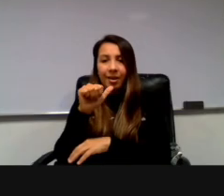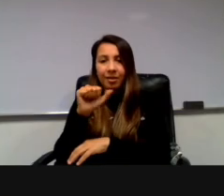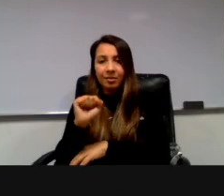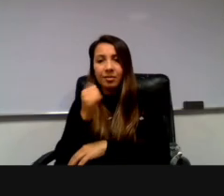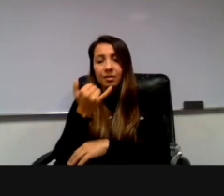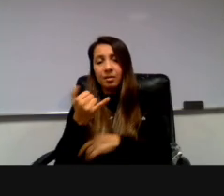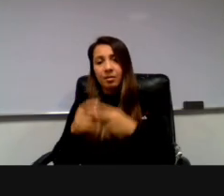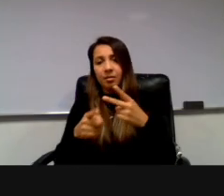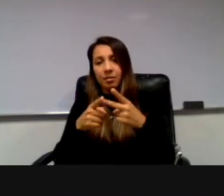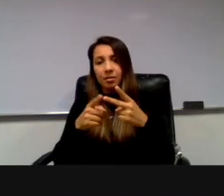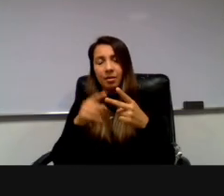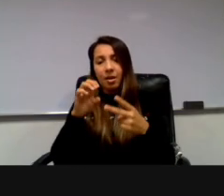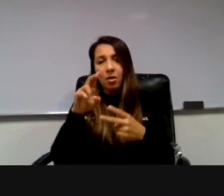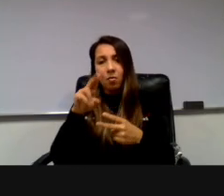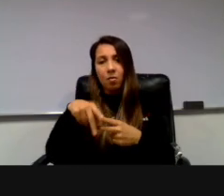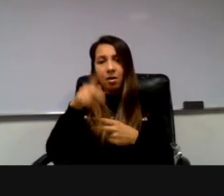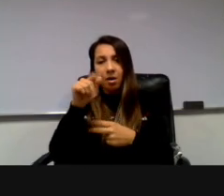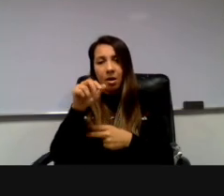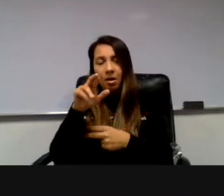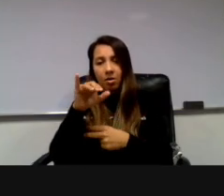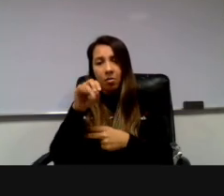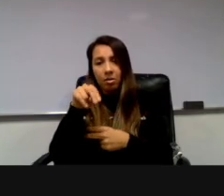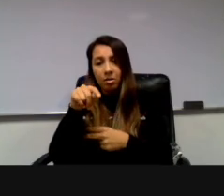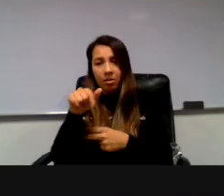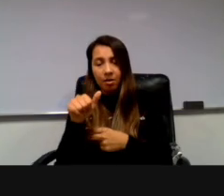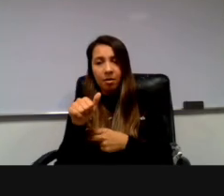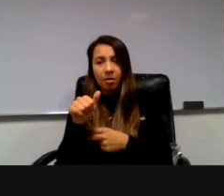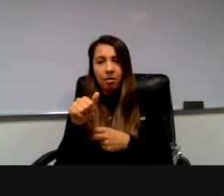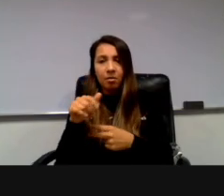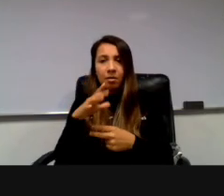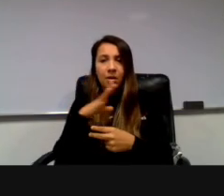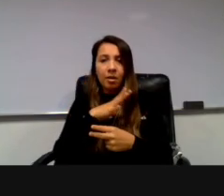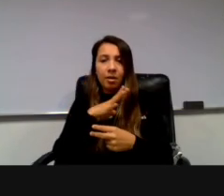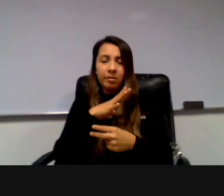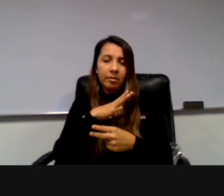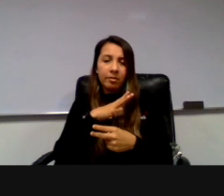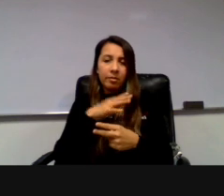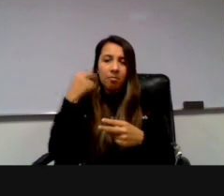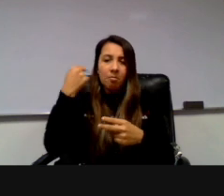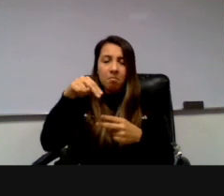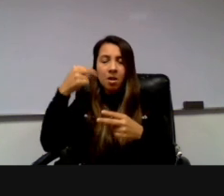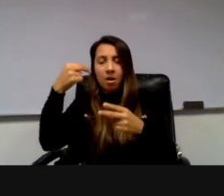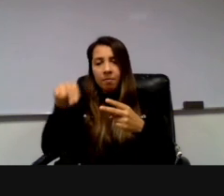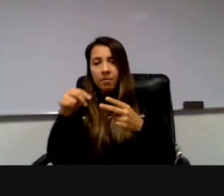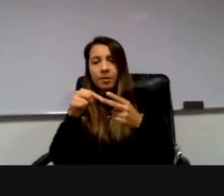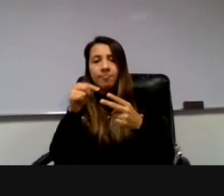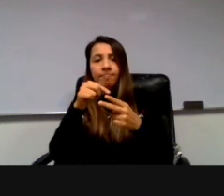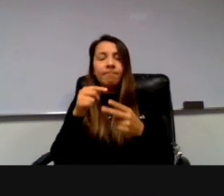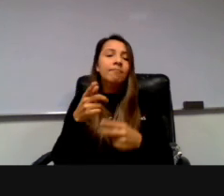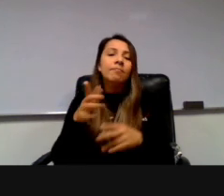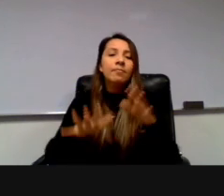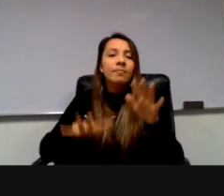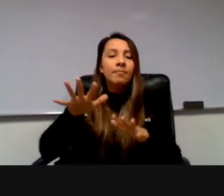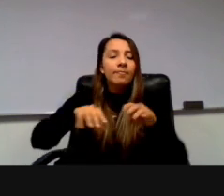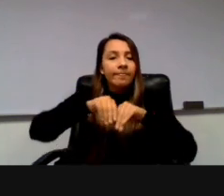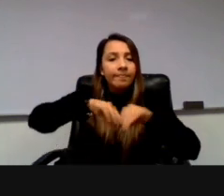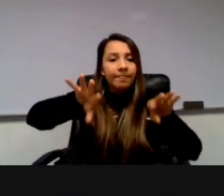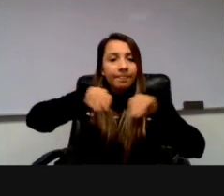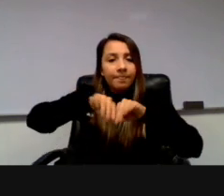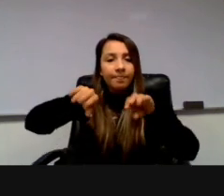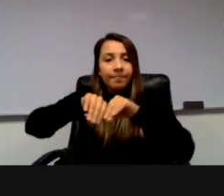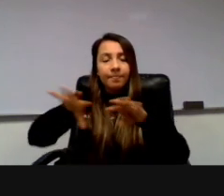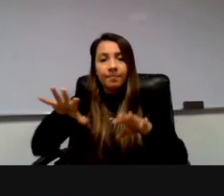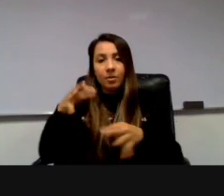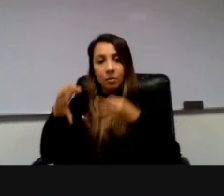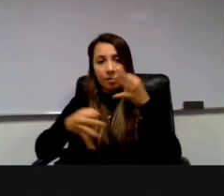Fíjense que en las bacterias pues está, por ejemplo, Escherichia coli, ¿no? Que a veces oímos de ella en las noticias.